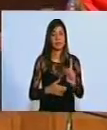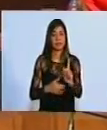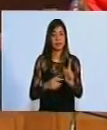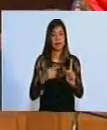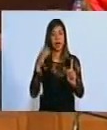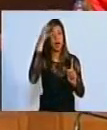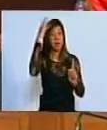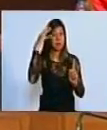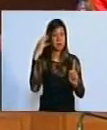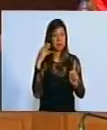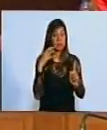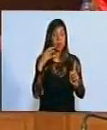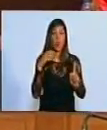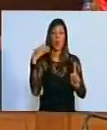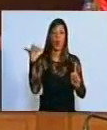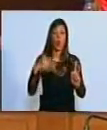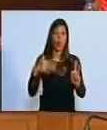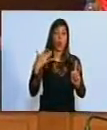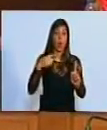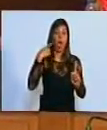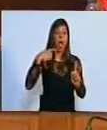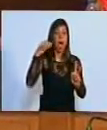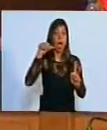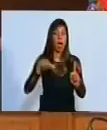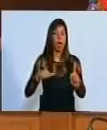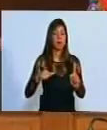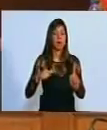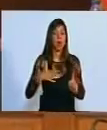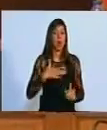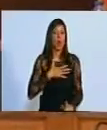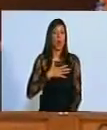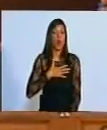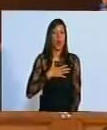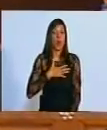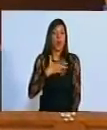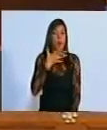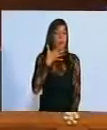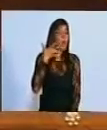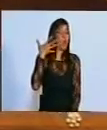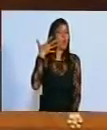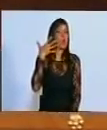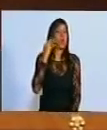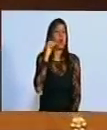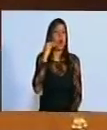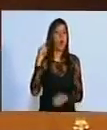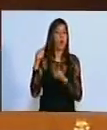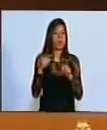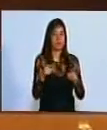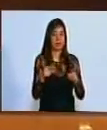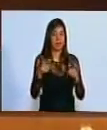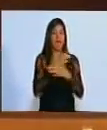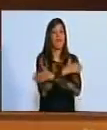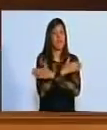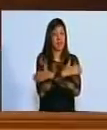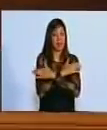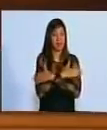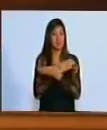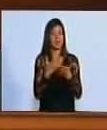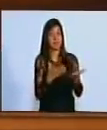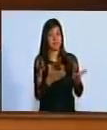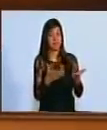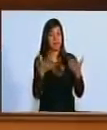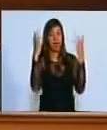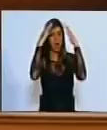de Isamari, decirle que nos sentimos orgullosos de nuestra juventud. Te felicito, nos sentimos